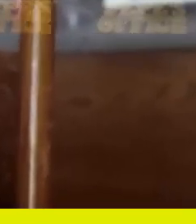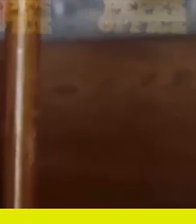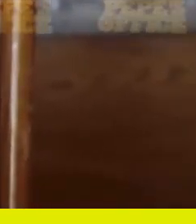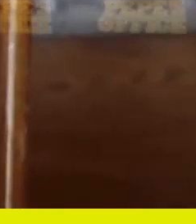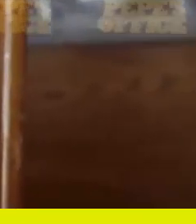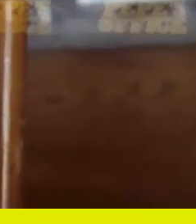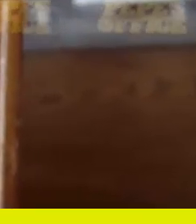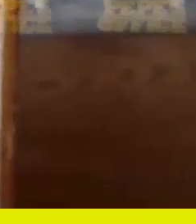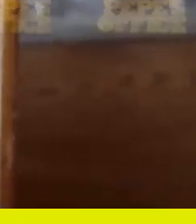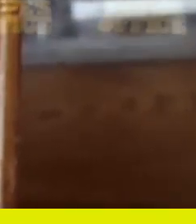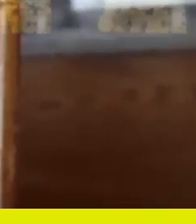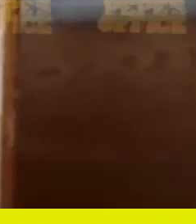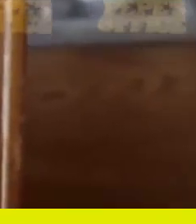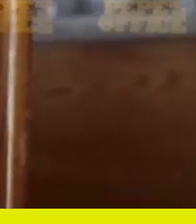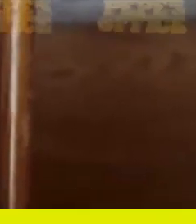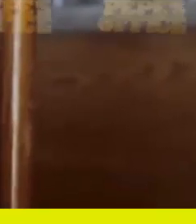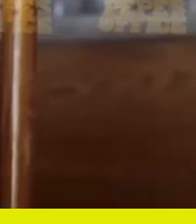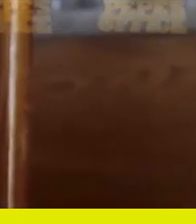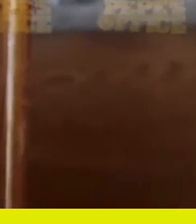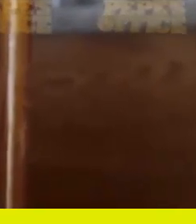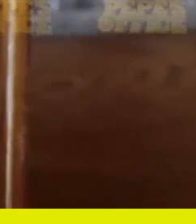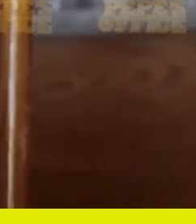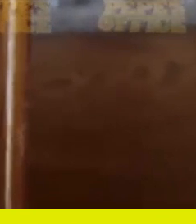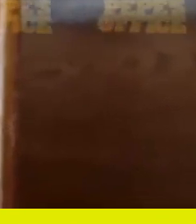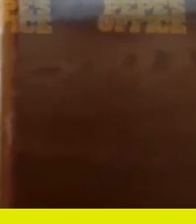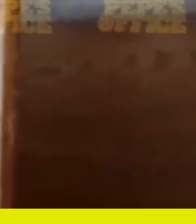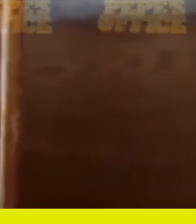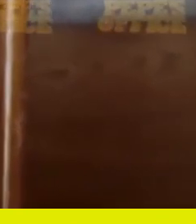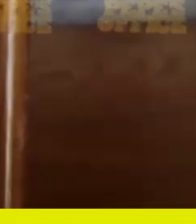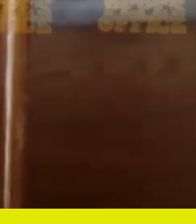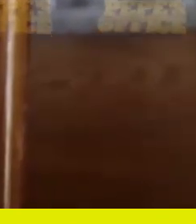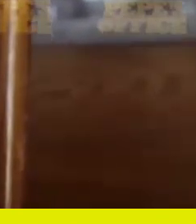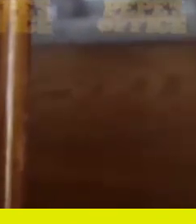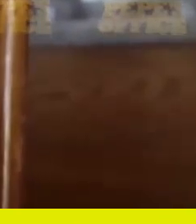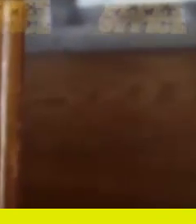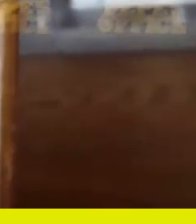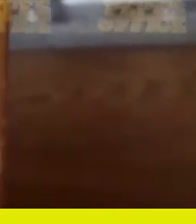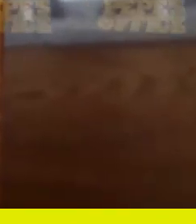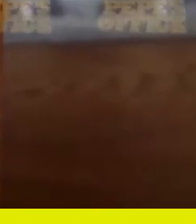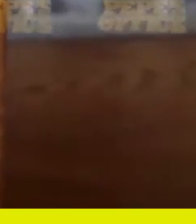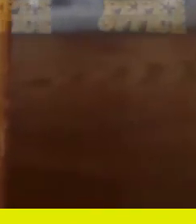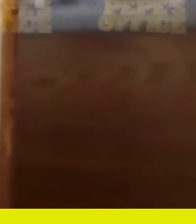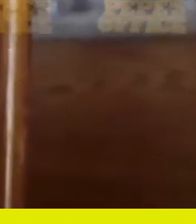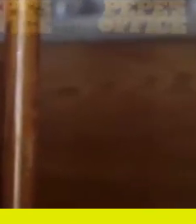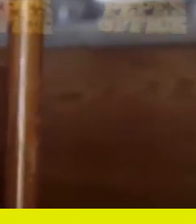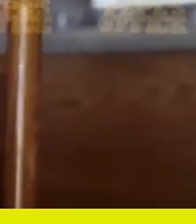no apoyan a los mexicanos, ¿sino? Y pues... La gente cree que